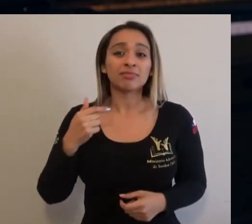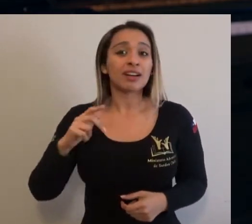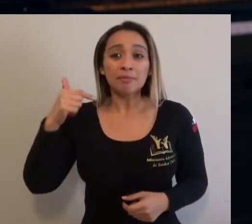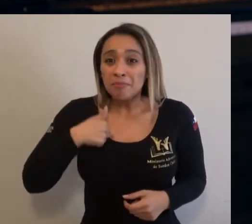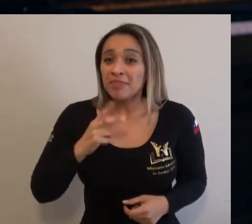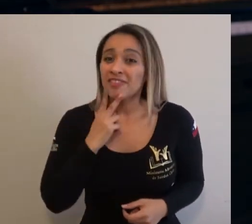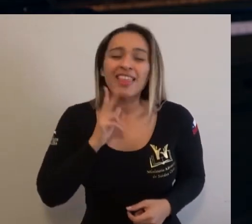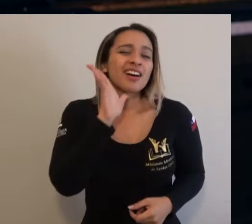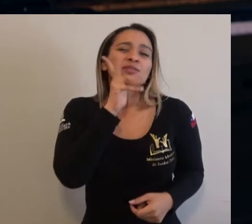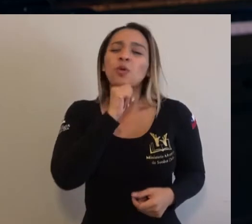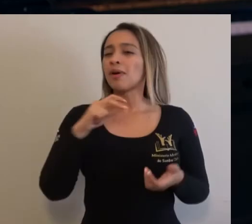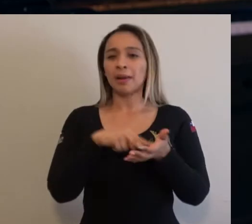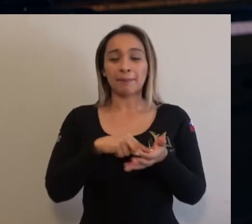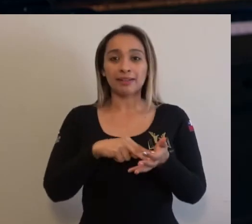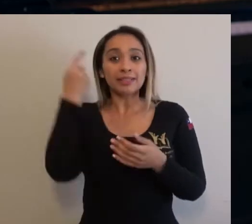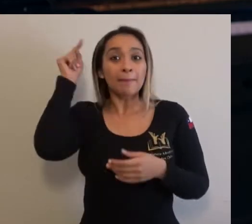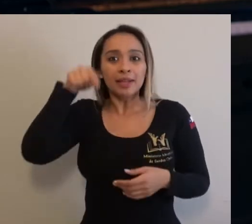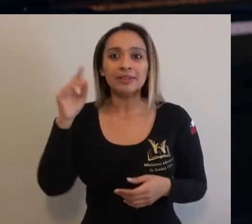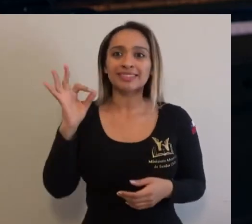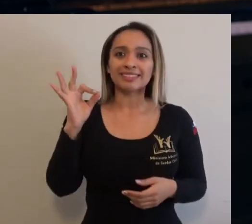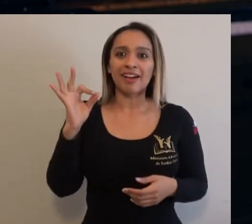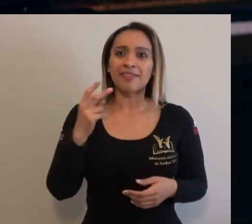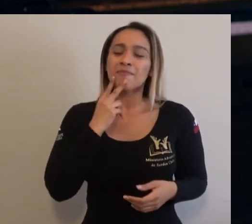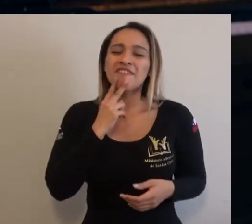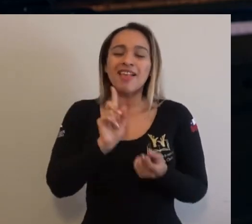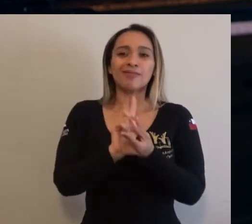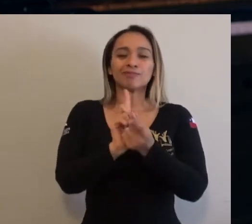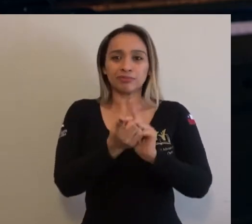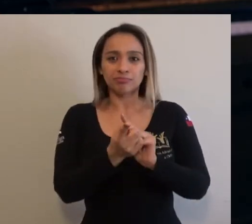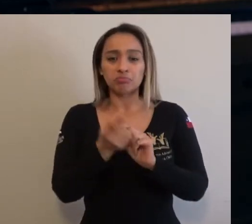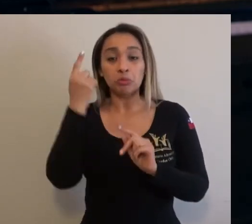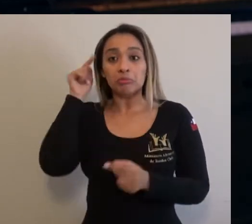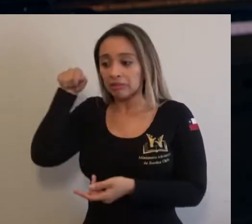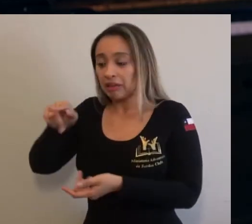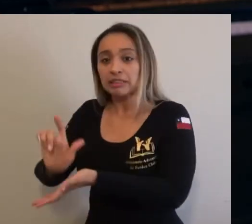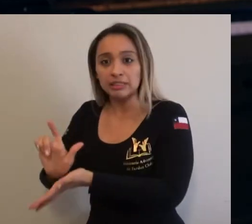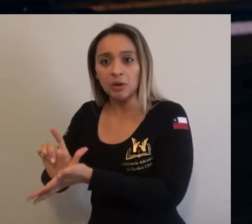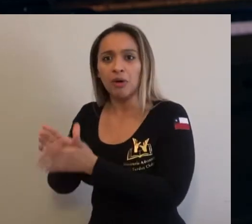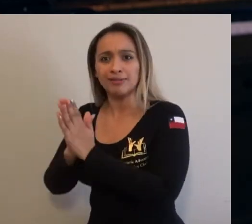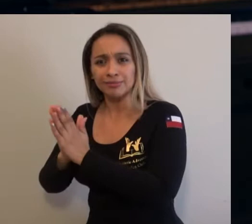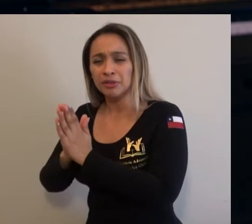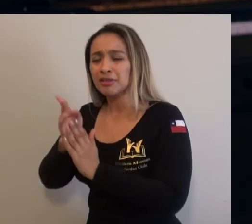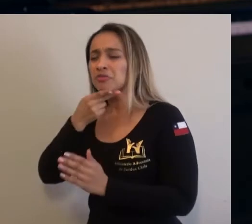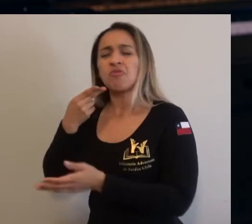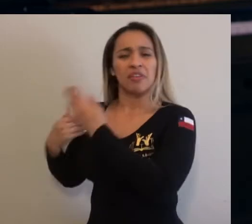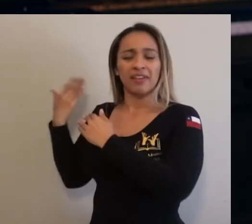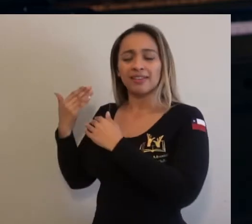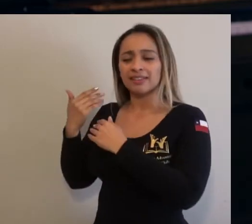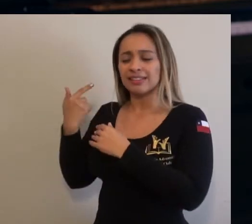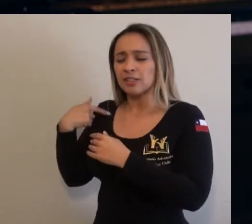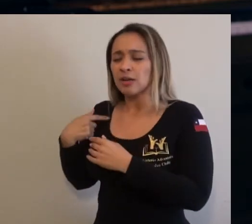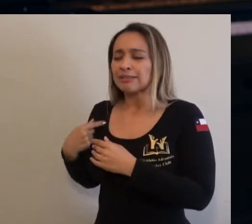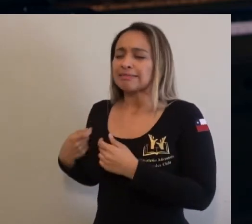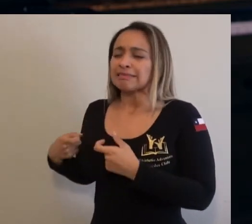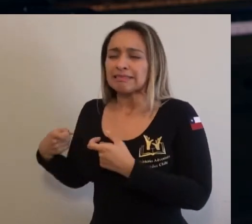tenía mayor esperanza. Solamente que ese día sábado mi vida cambió. Yo estaba allí en la sinagoga, entré y